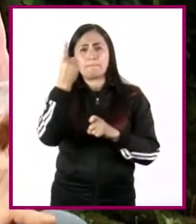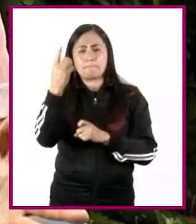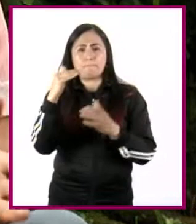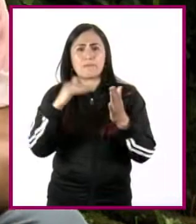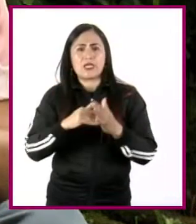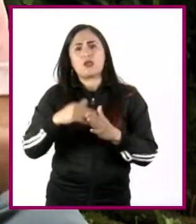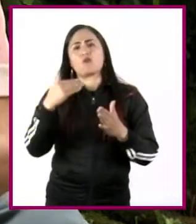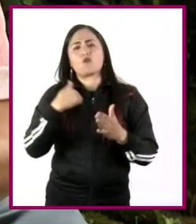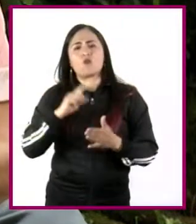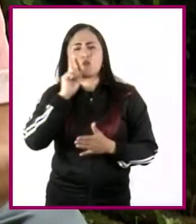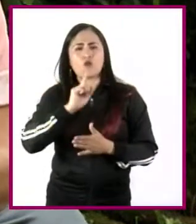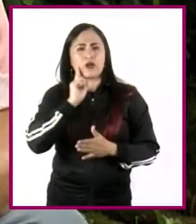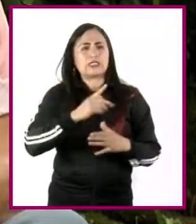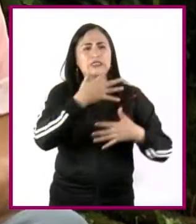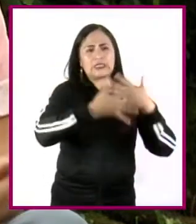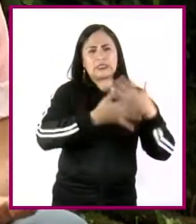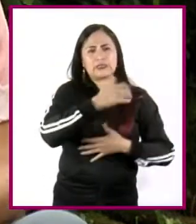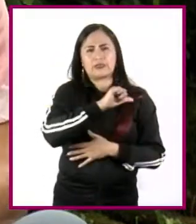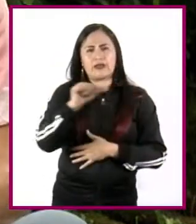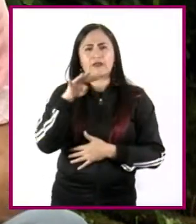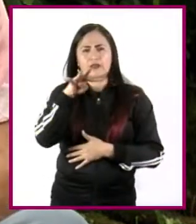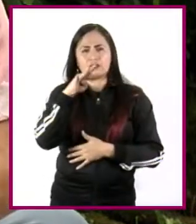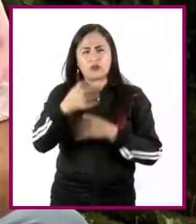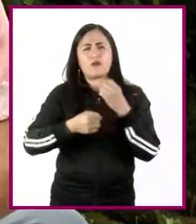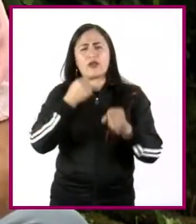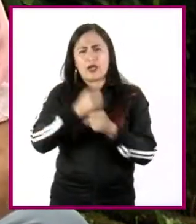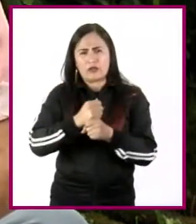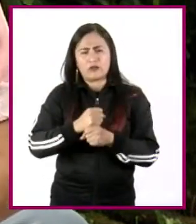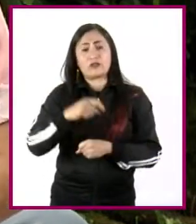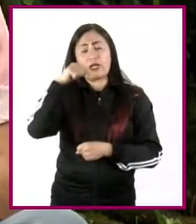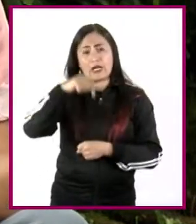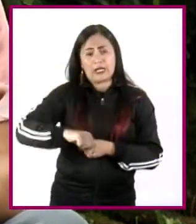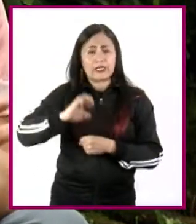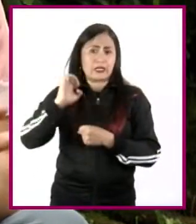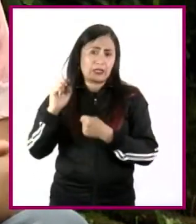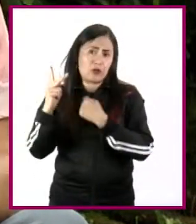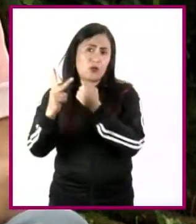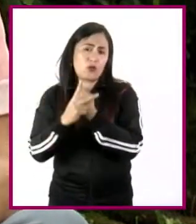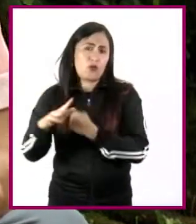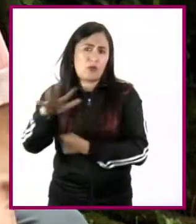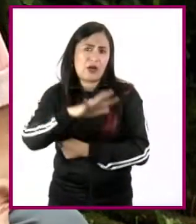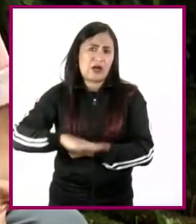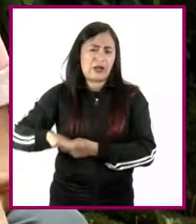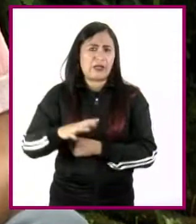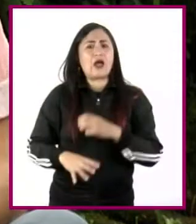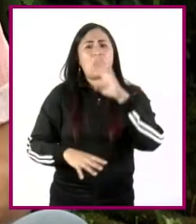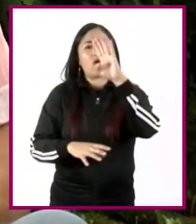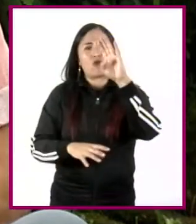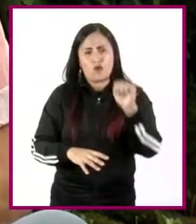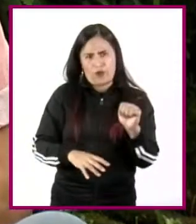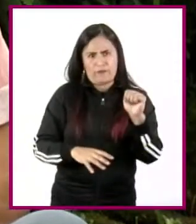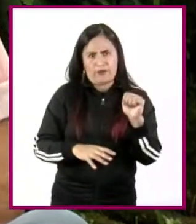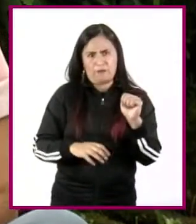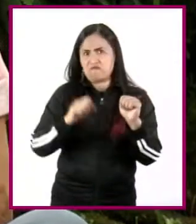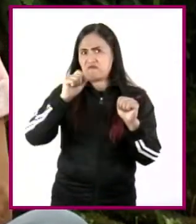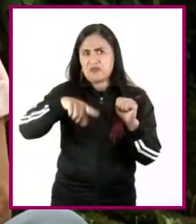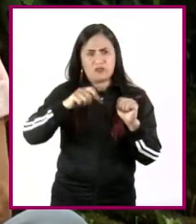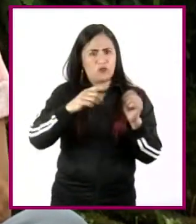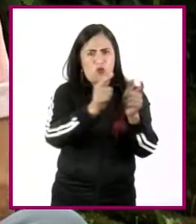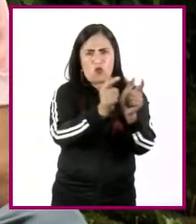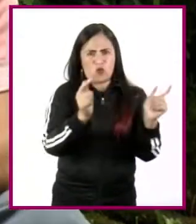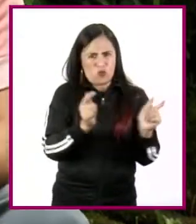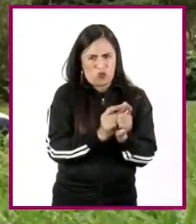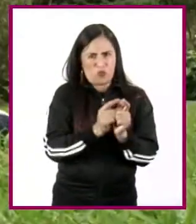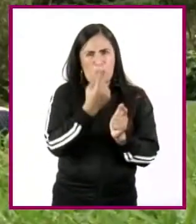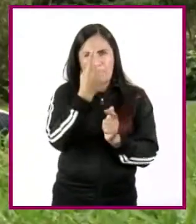entre 15 y 19 años. En tanto que en la Unión Europea es de solo 9 nacimientos en el mismo grupo